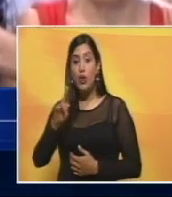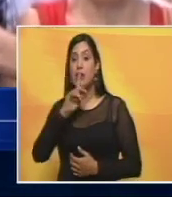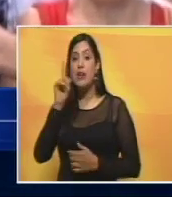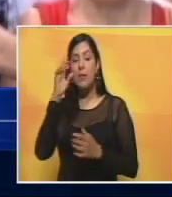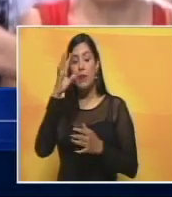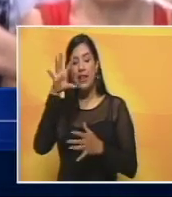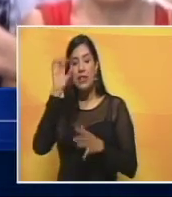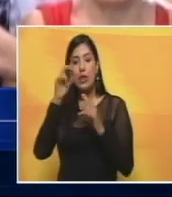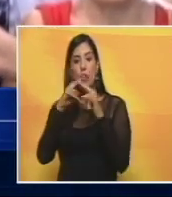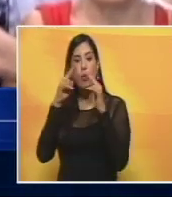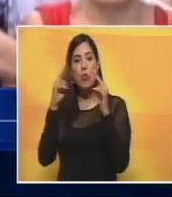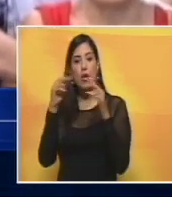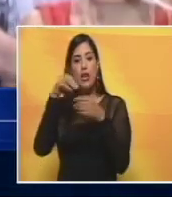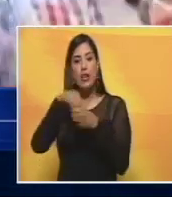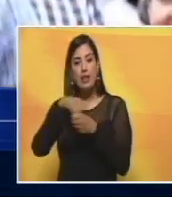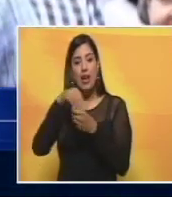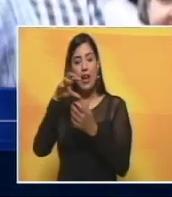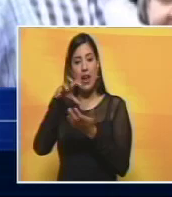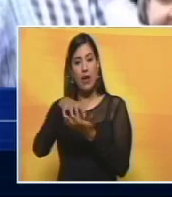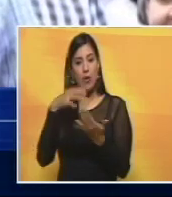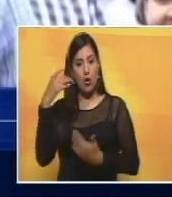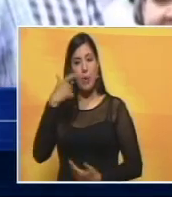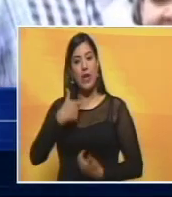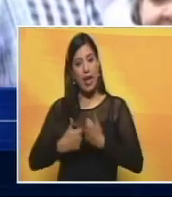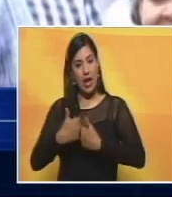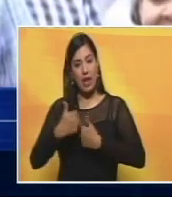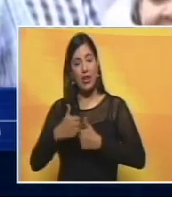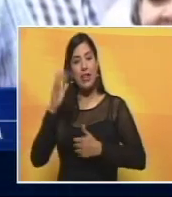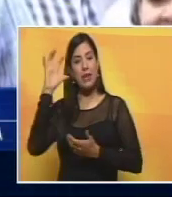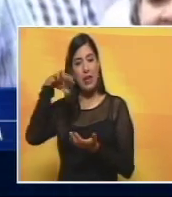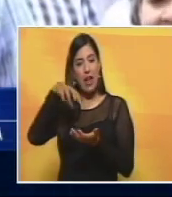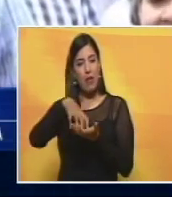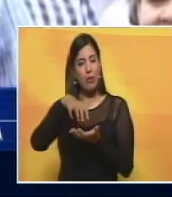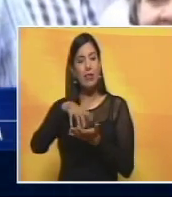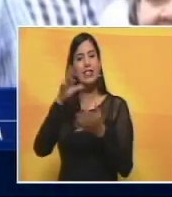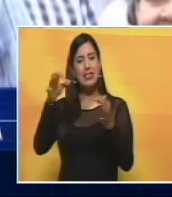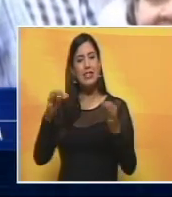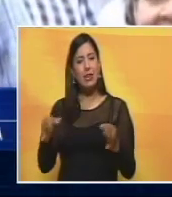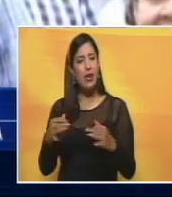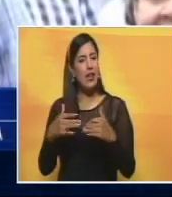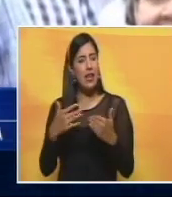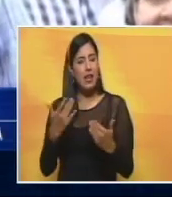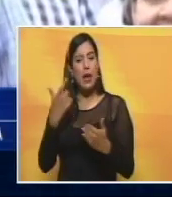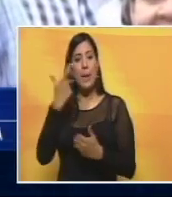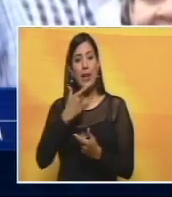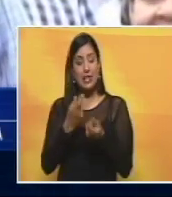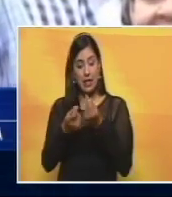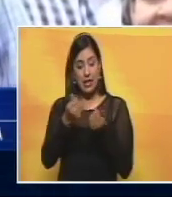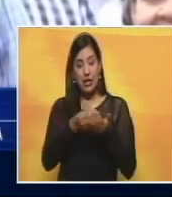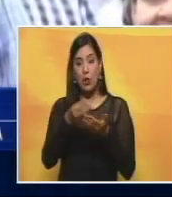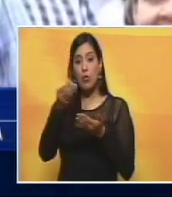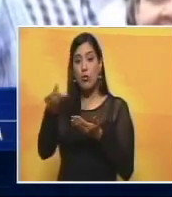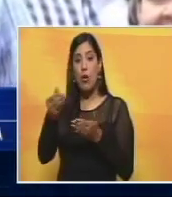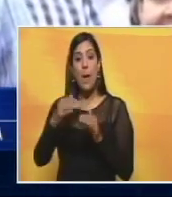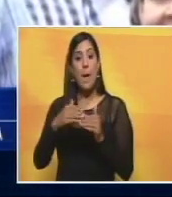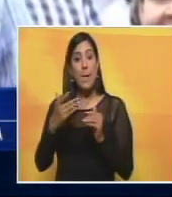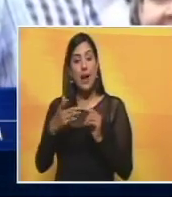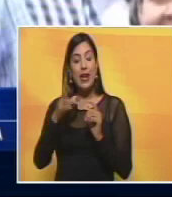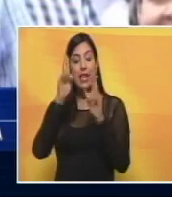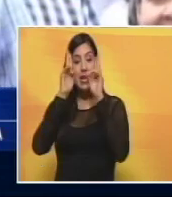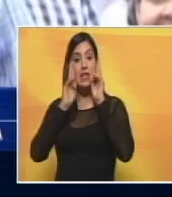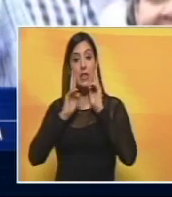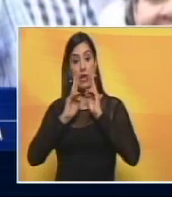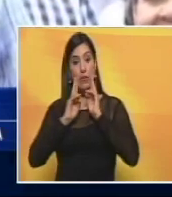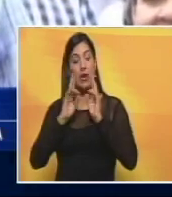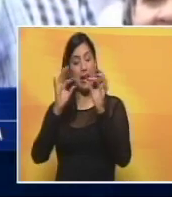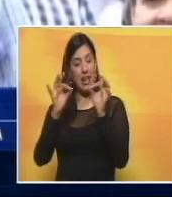y entendimiento en el estado de Aragua. Una candidatura aragüeña que garantiza que los recursos van a ser manejados con